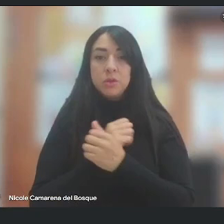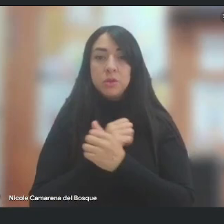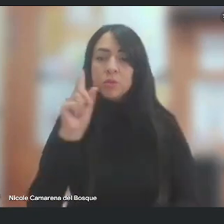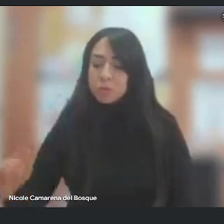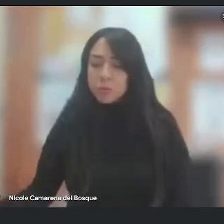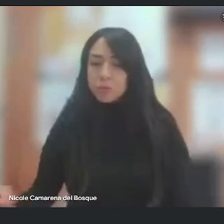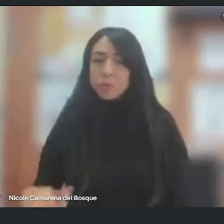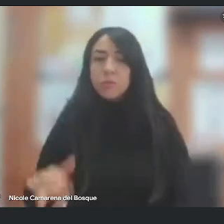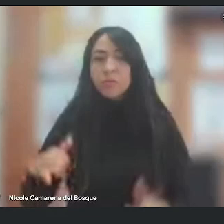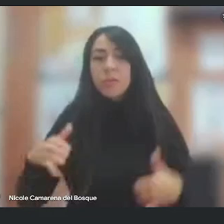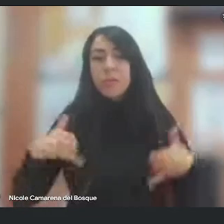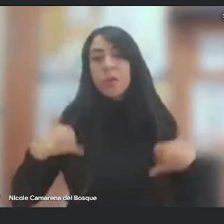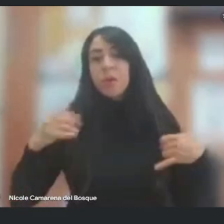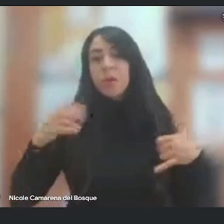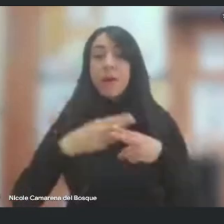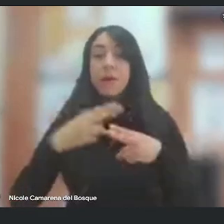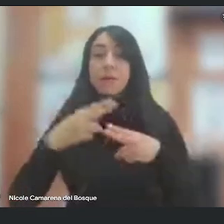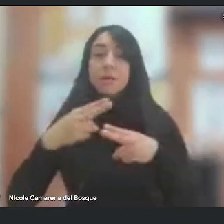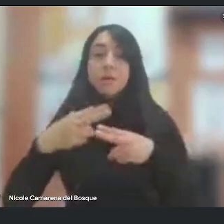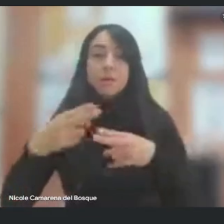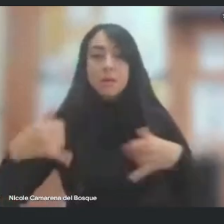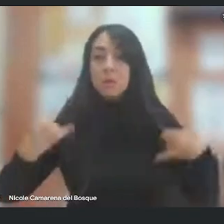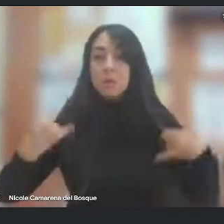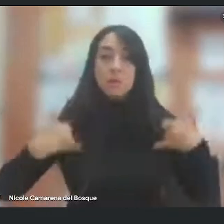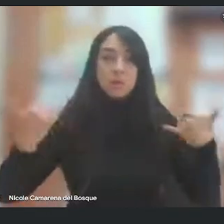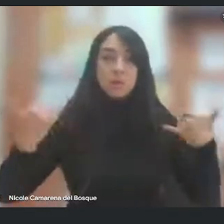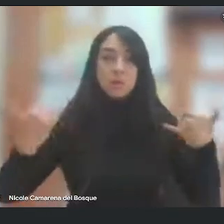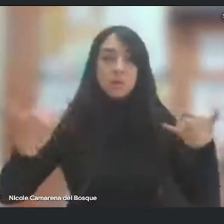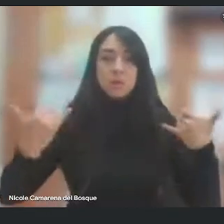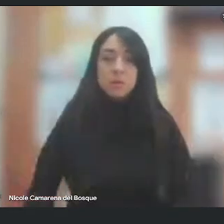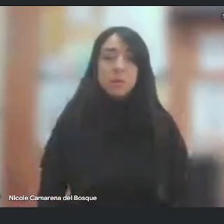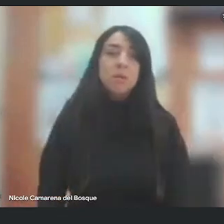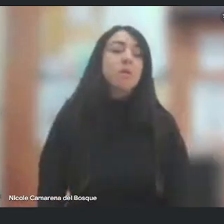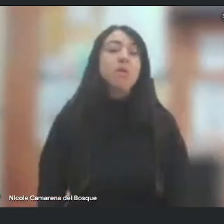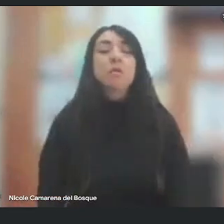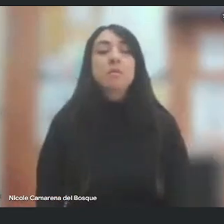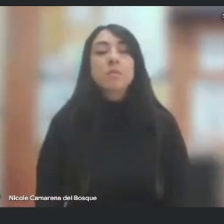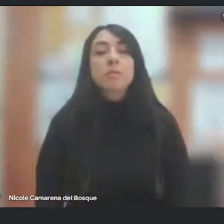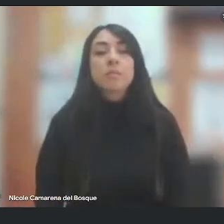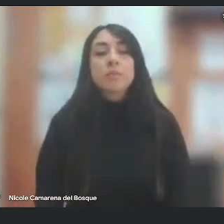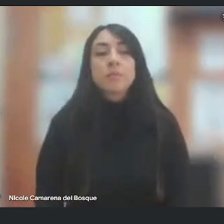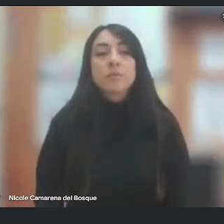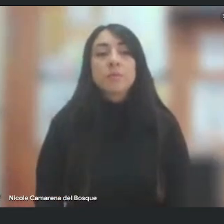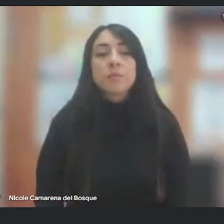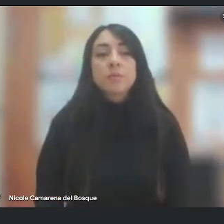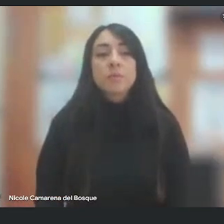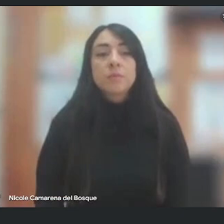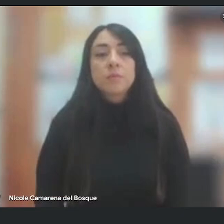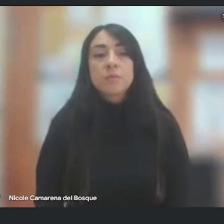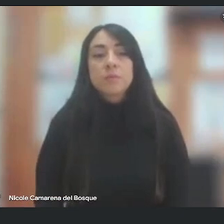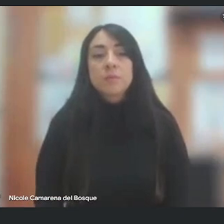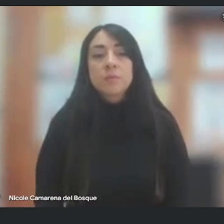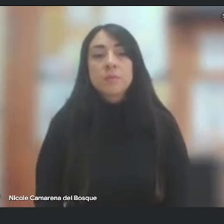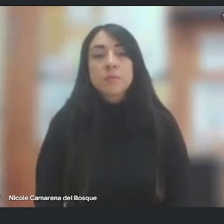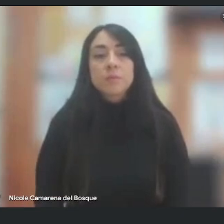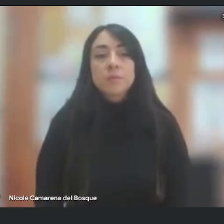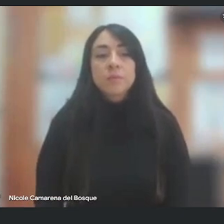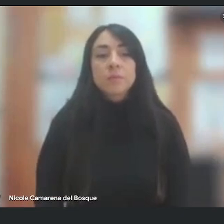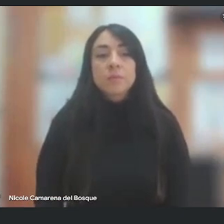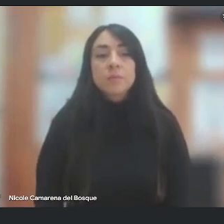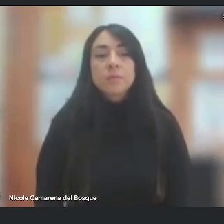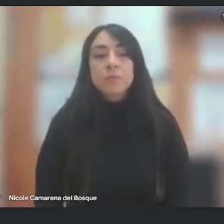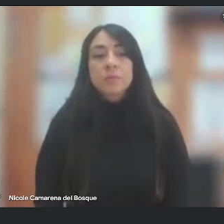Creer que los adolescentes que se embarazan sin planearlo es porque fueron irresponsables o no se cuidaron.